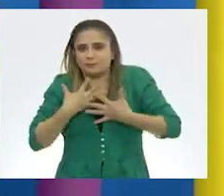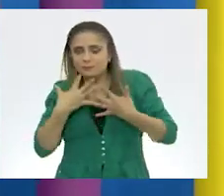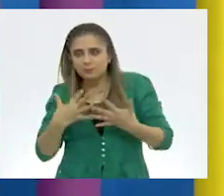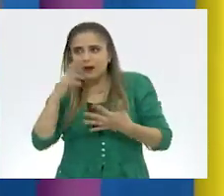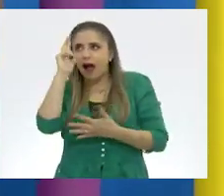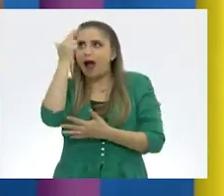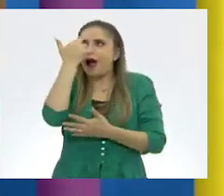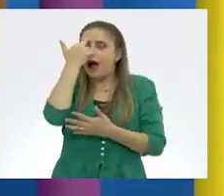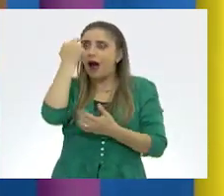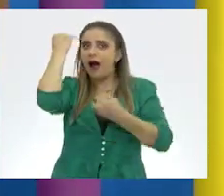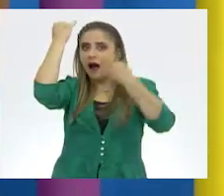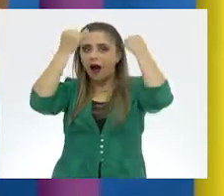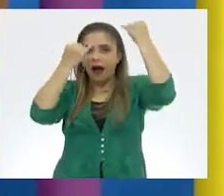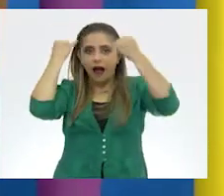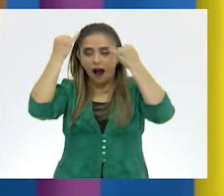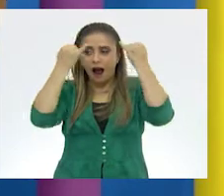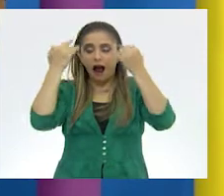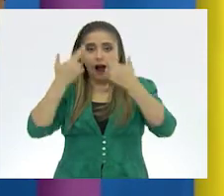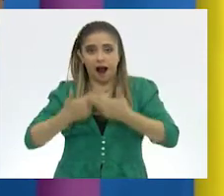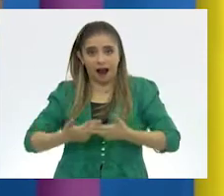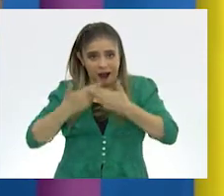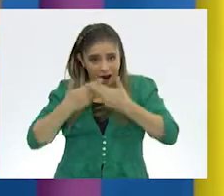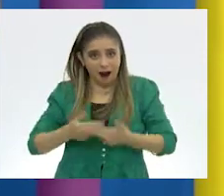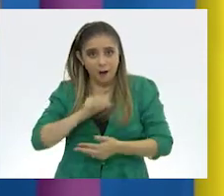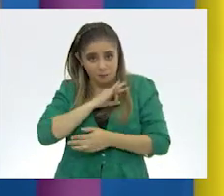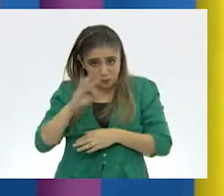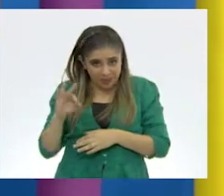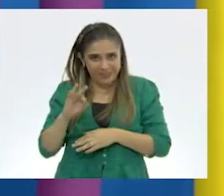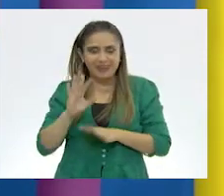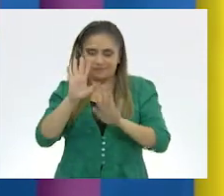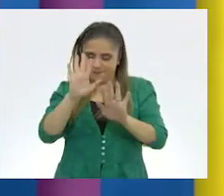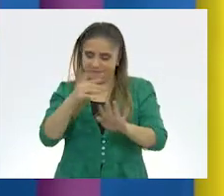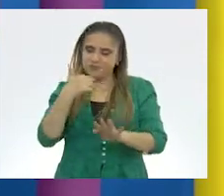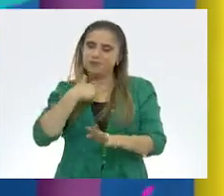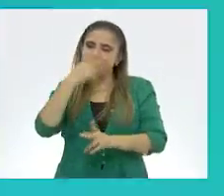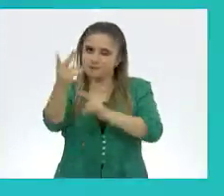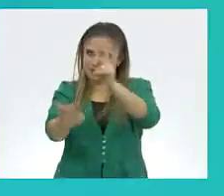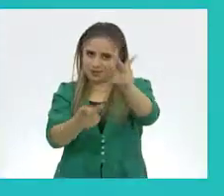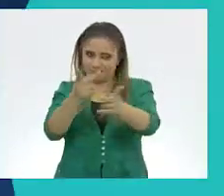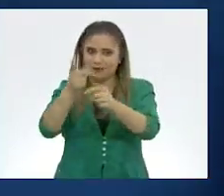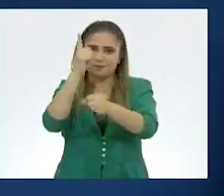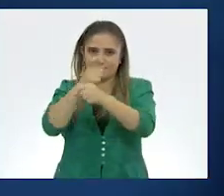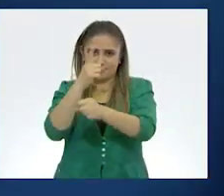e imaginación, te realizaré las siguientes preguntas. Toma nota.